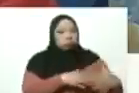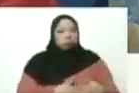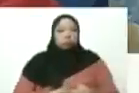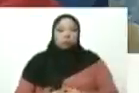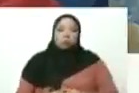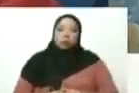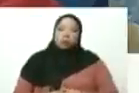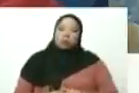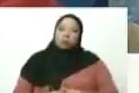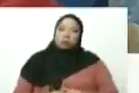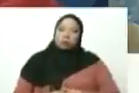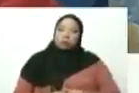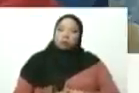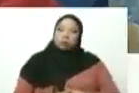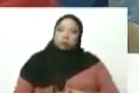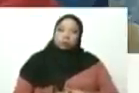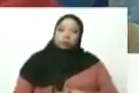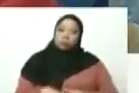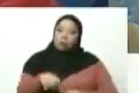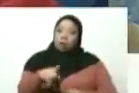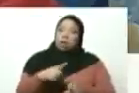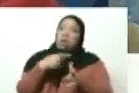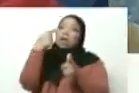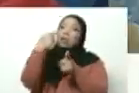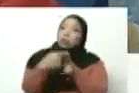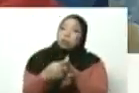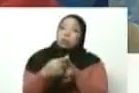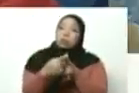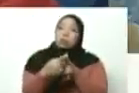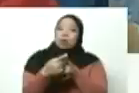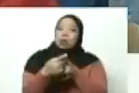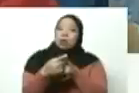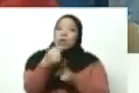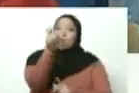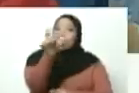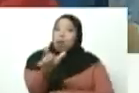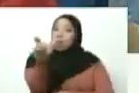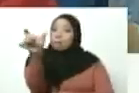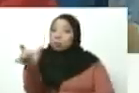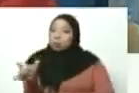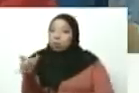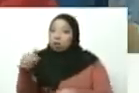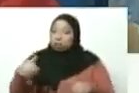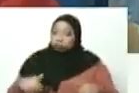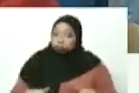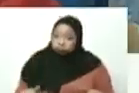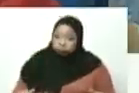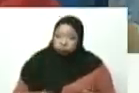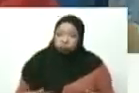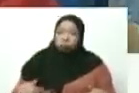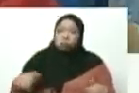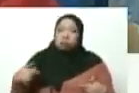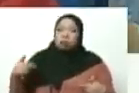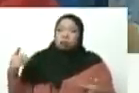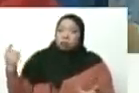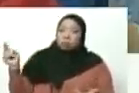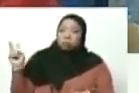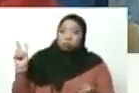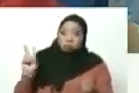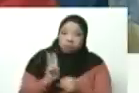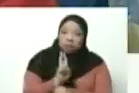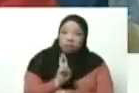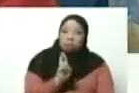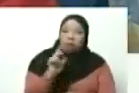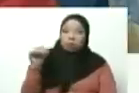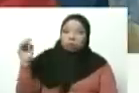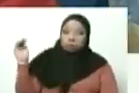por lo tanto es bueno citar a las propias víctimas para qué vamos a decirlo así interpelen